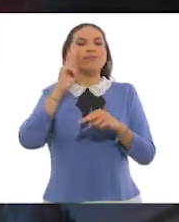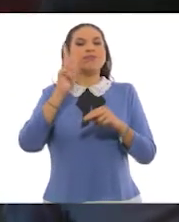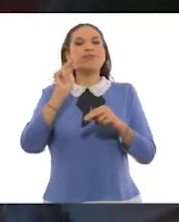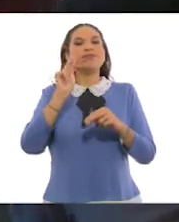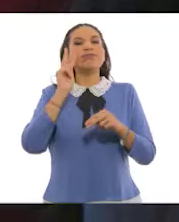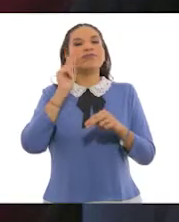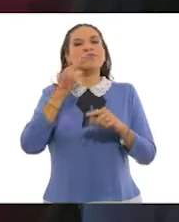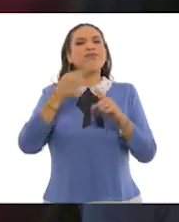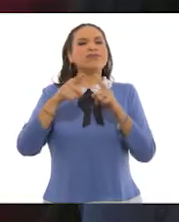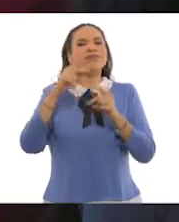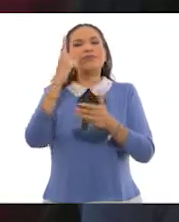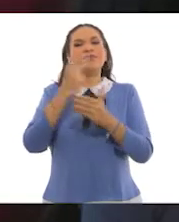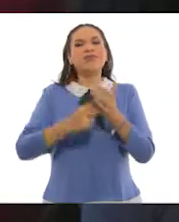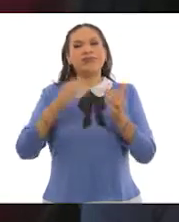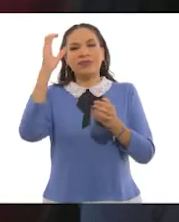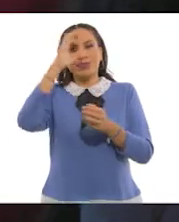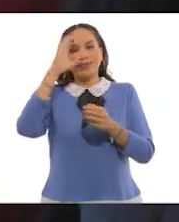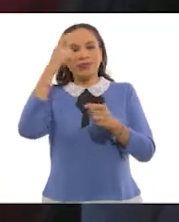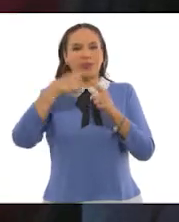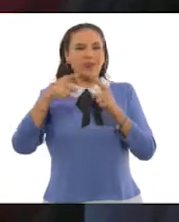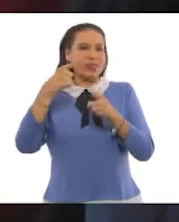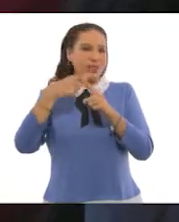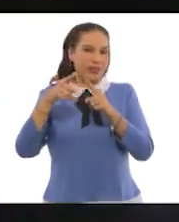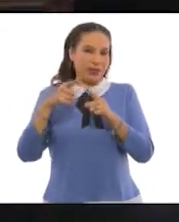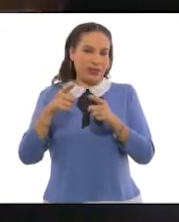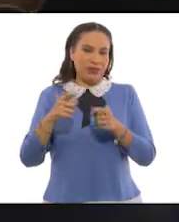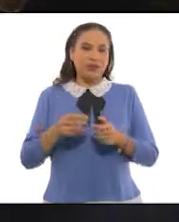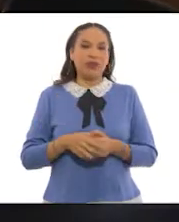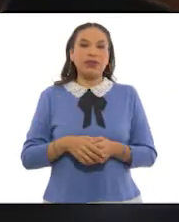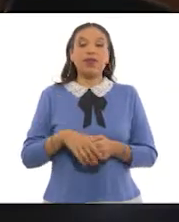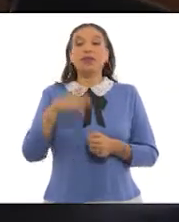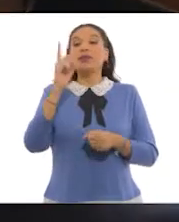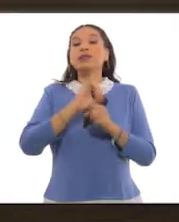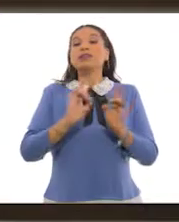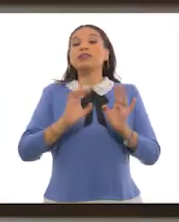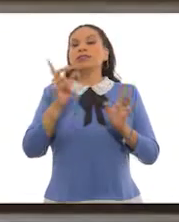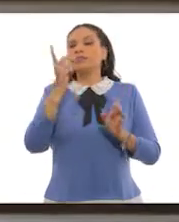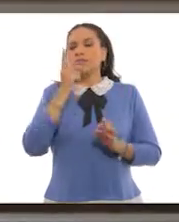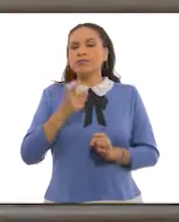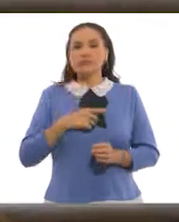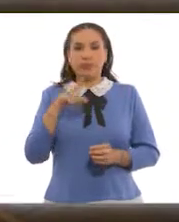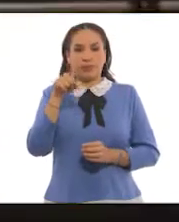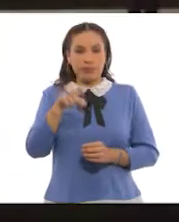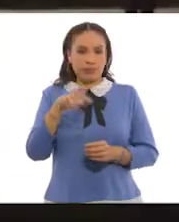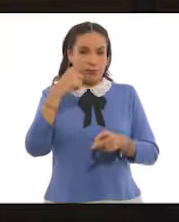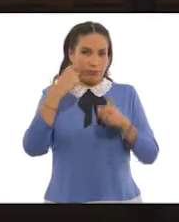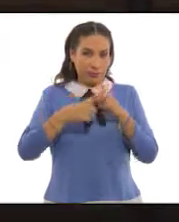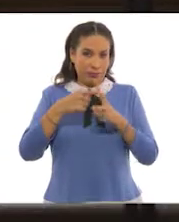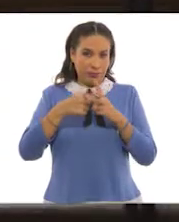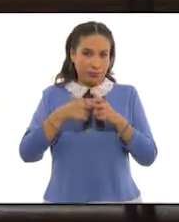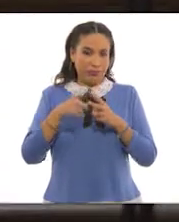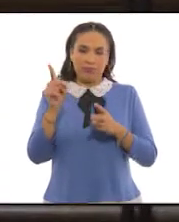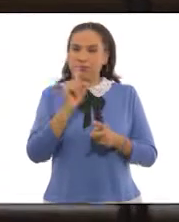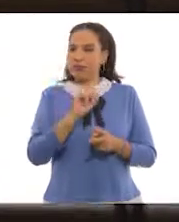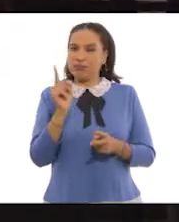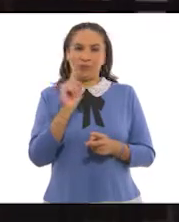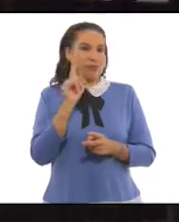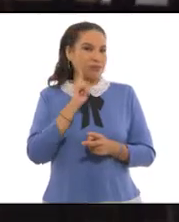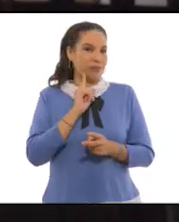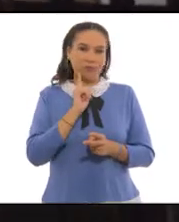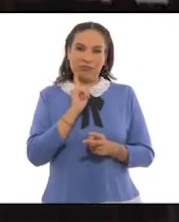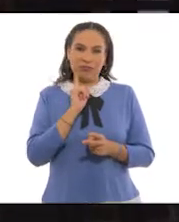tele para ver programas de ciencia ficción. Un día alguien me dijo, las matemáticas no son